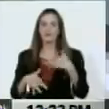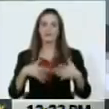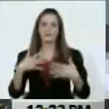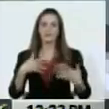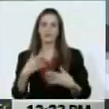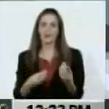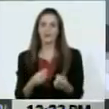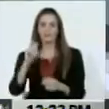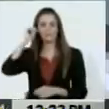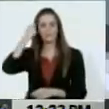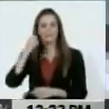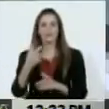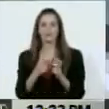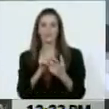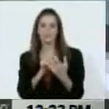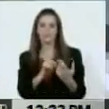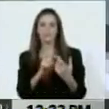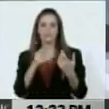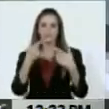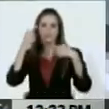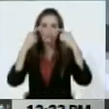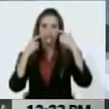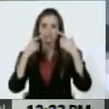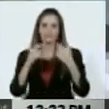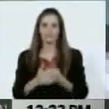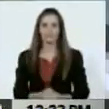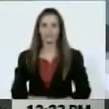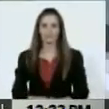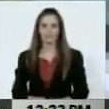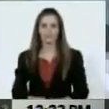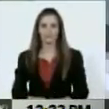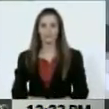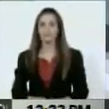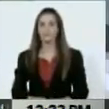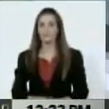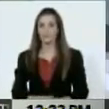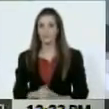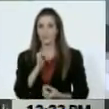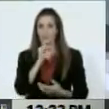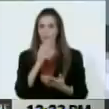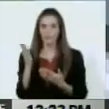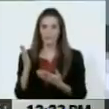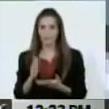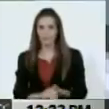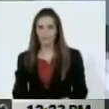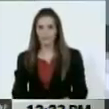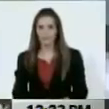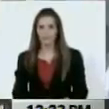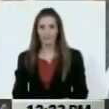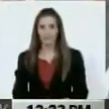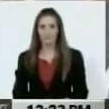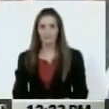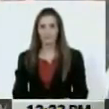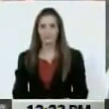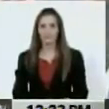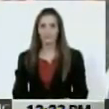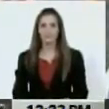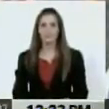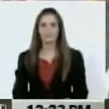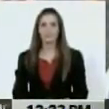actividades conmemorativas de la siembra del líder de la Revolución Bolivariana, Hugo Chávez. Andrea López con la información. Adelante. El tema